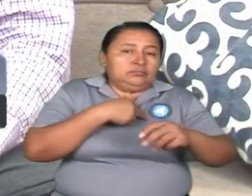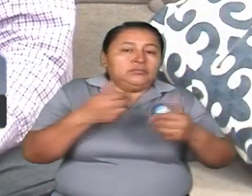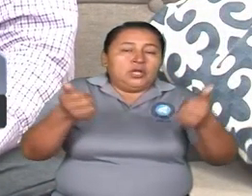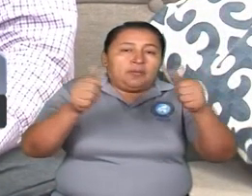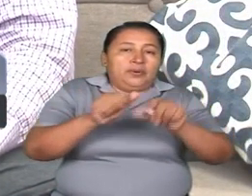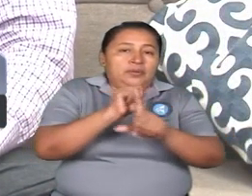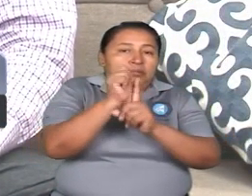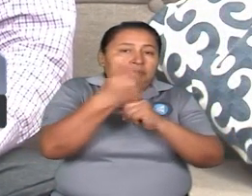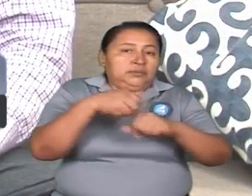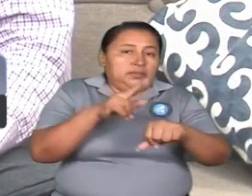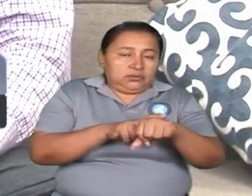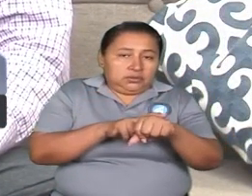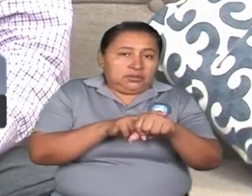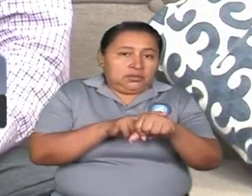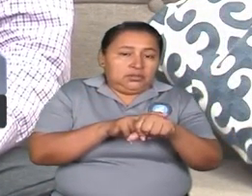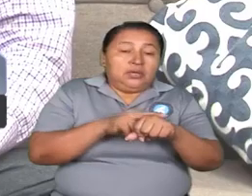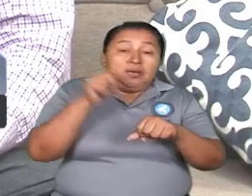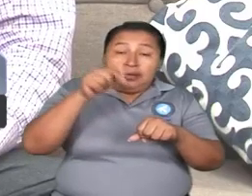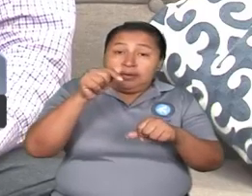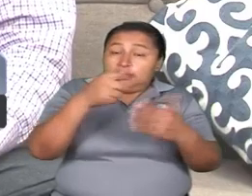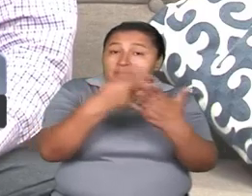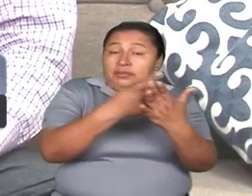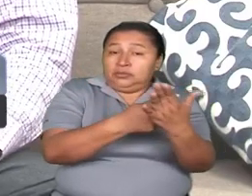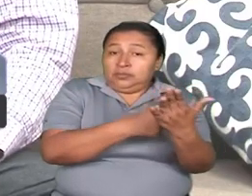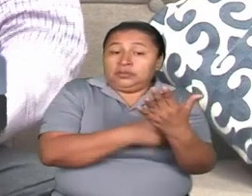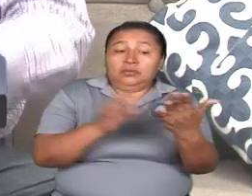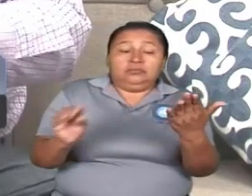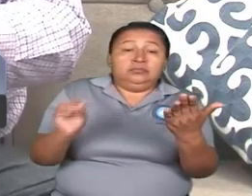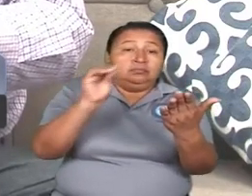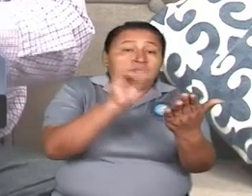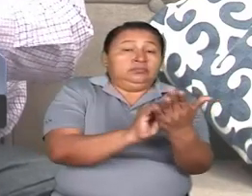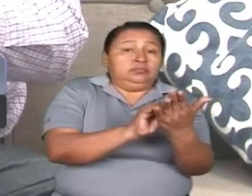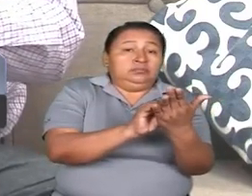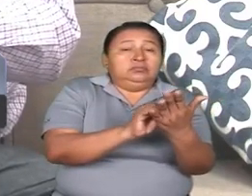la Asamblea Nacional. En este presupuesto ahí va incorporado